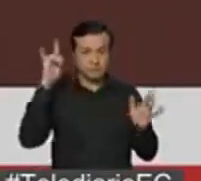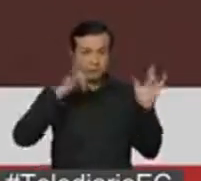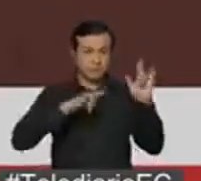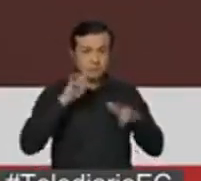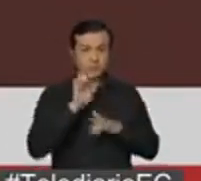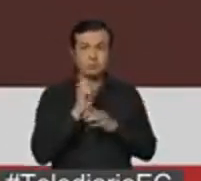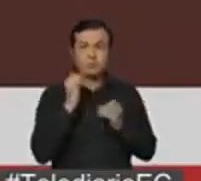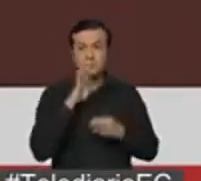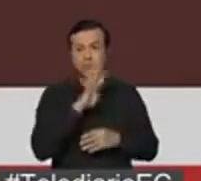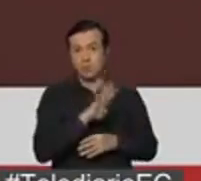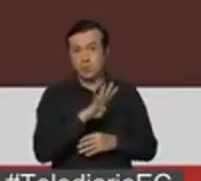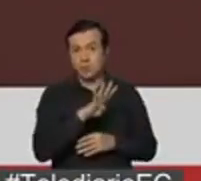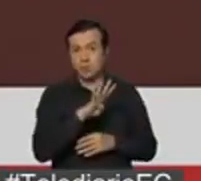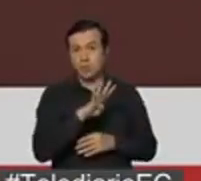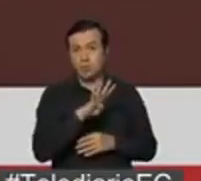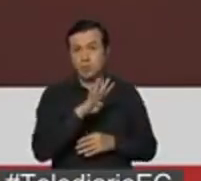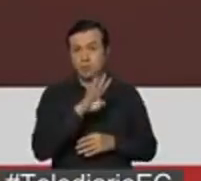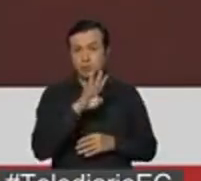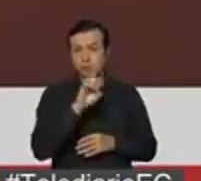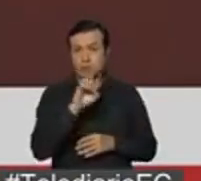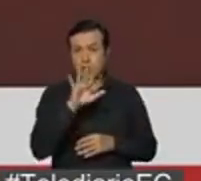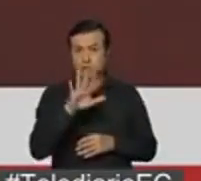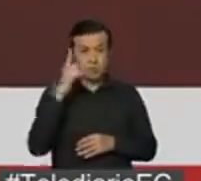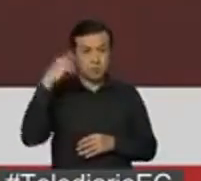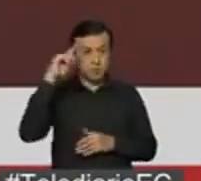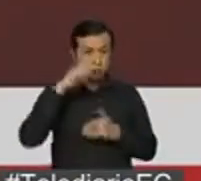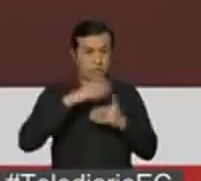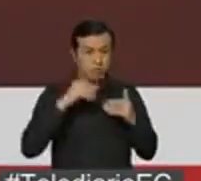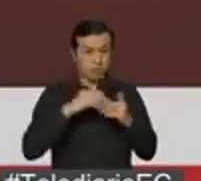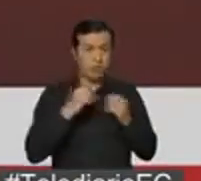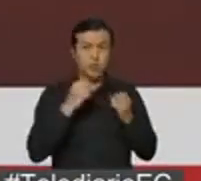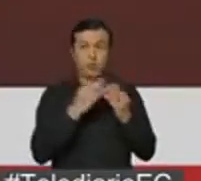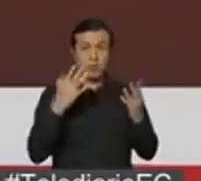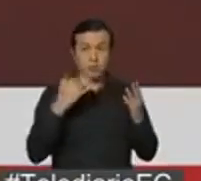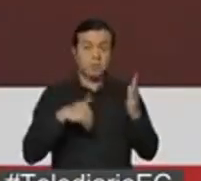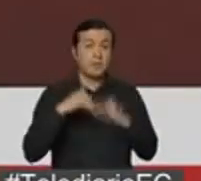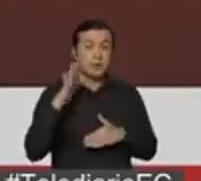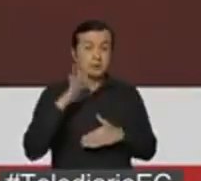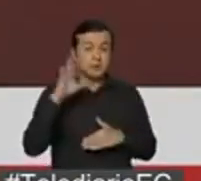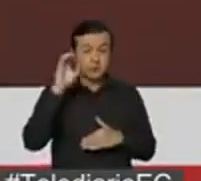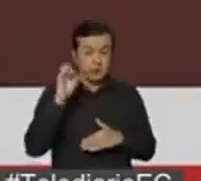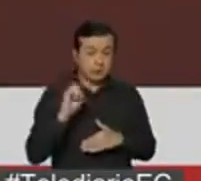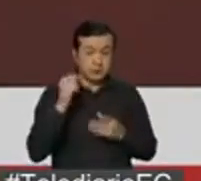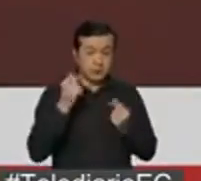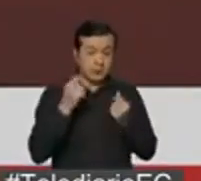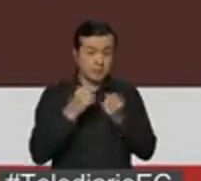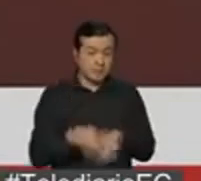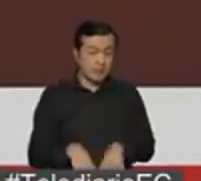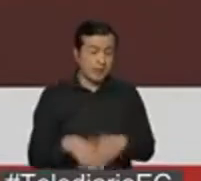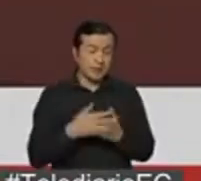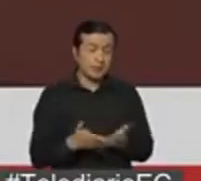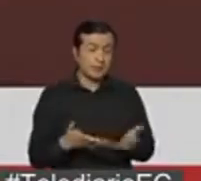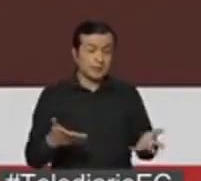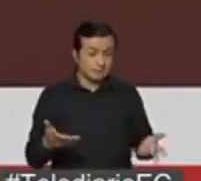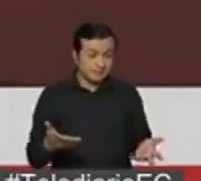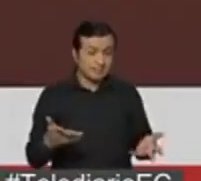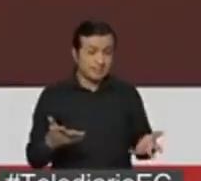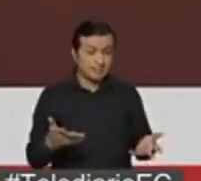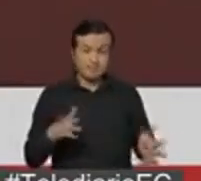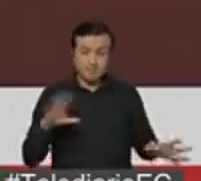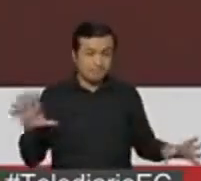Ecuador fue de 405 millones de dólares, estamos hablando de más de un 50% de pérdidas y con todo